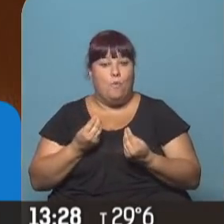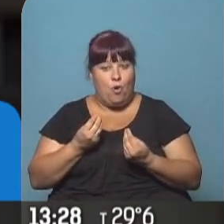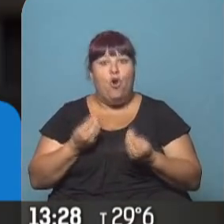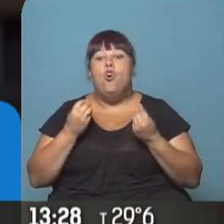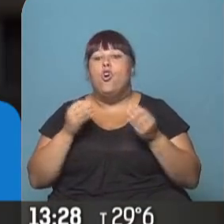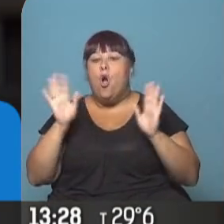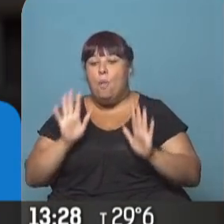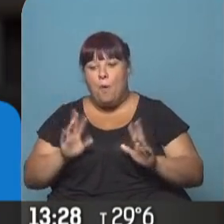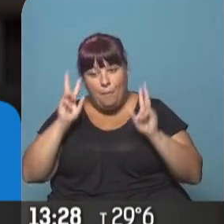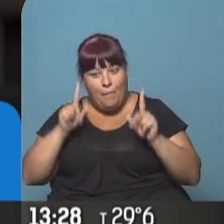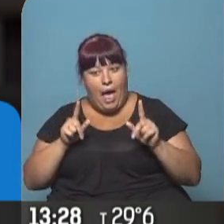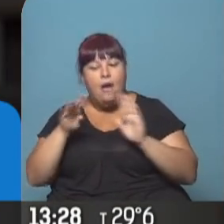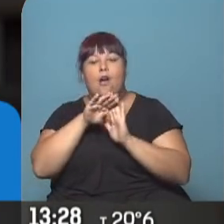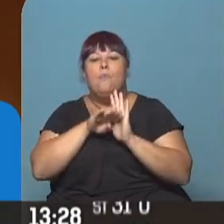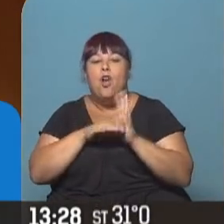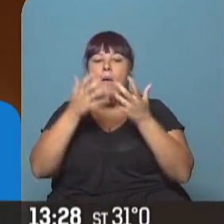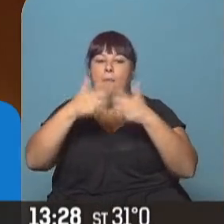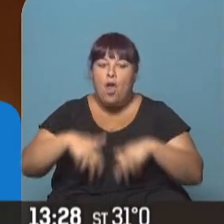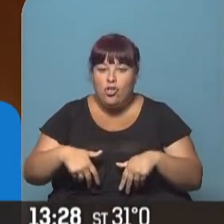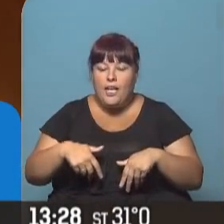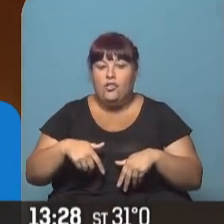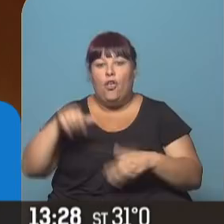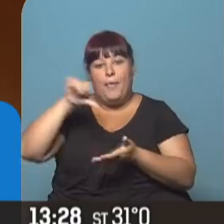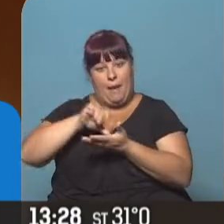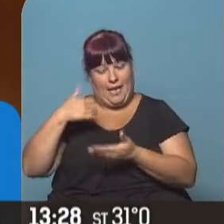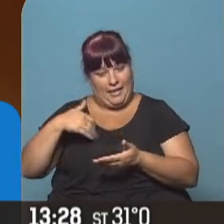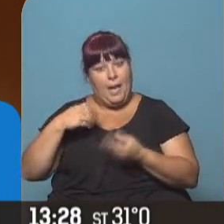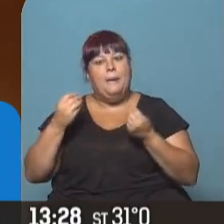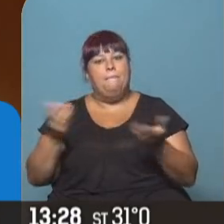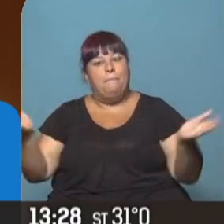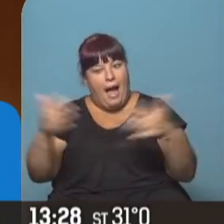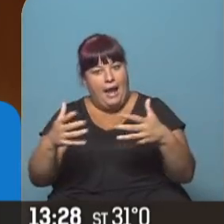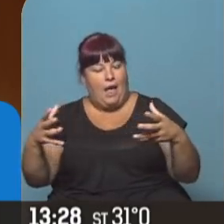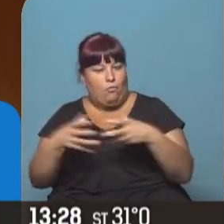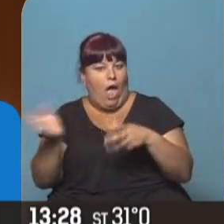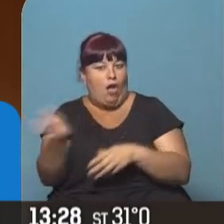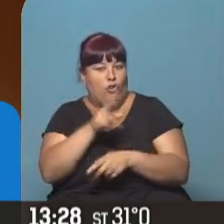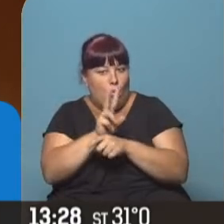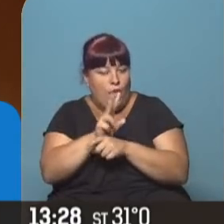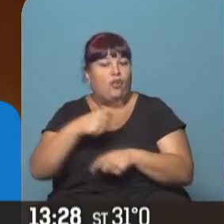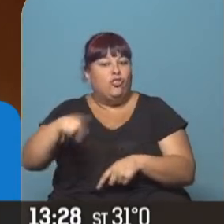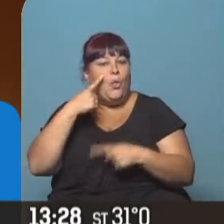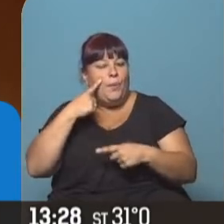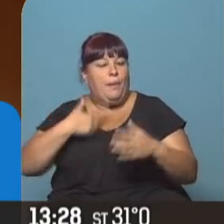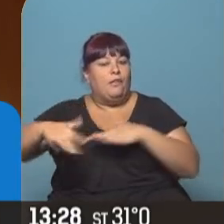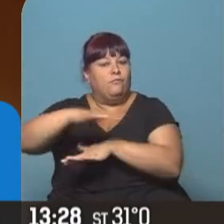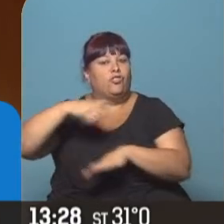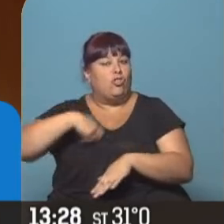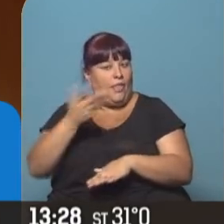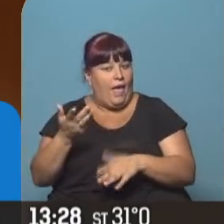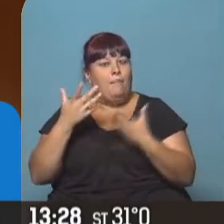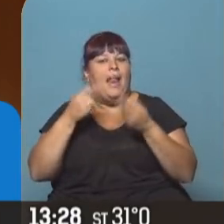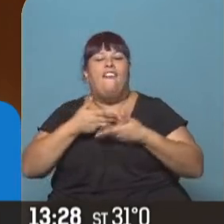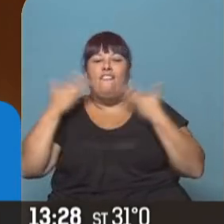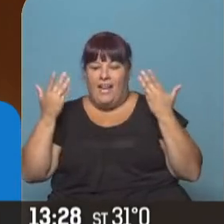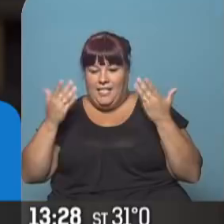¿Cómo armamos programas, proyectos de país para poder contener a todos y que todos vivamos en una sociedad que tienda a la